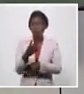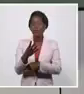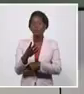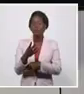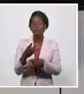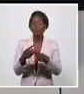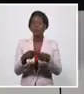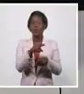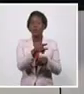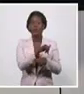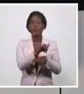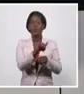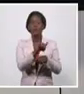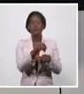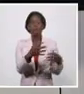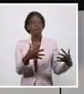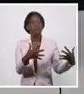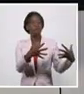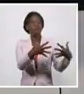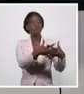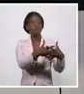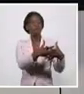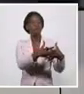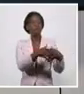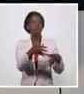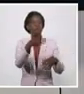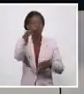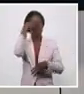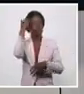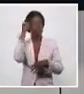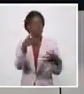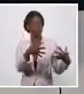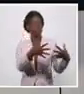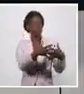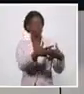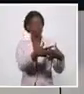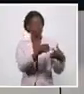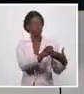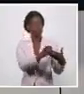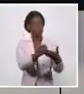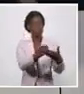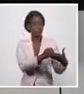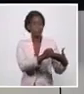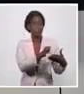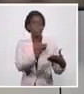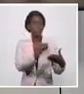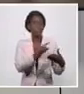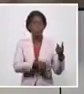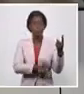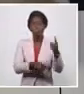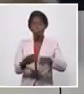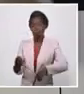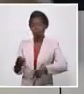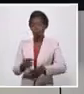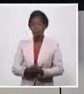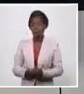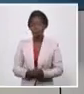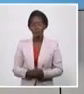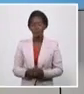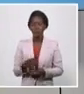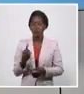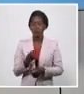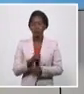propio presidente Donald Trump una invasión armada contra nuestro país. Pero no debería sorprendernos que algo así ocurra por estos